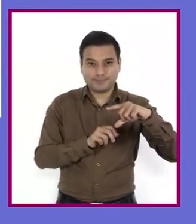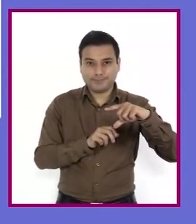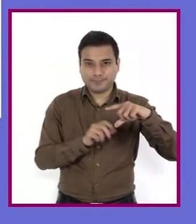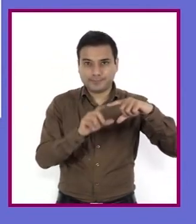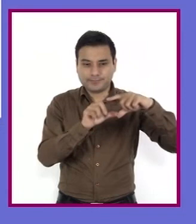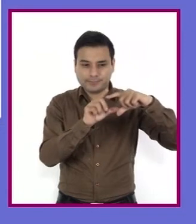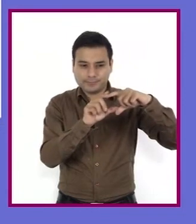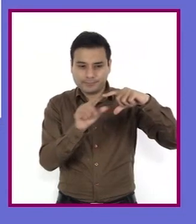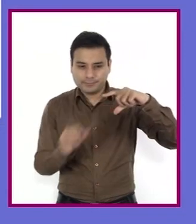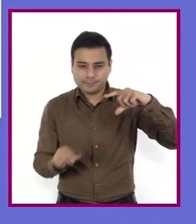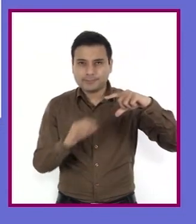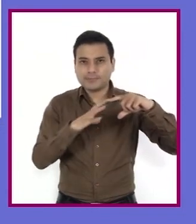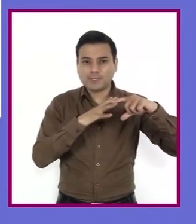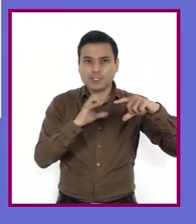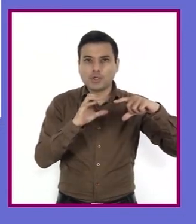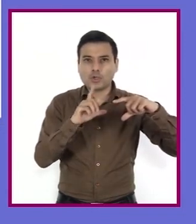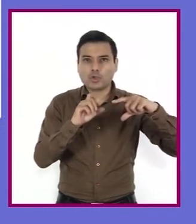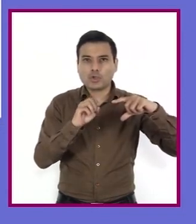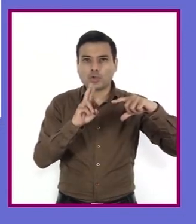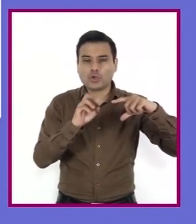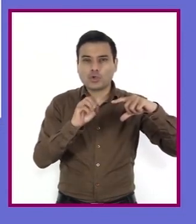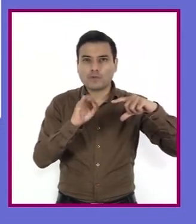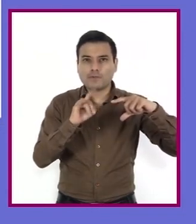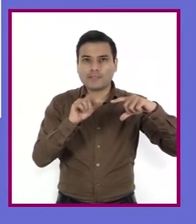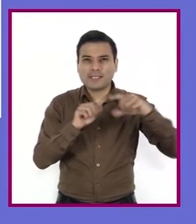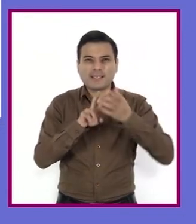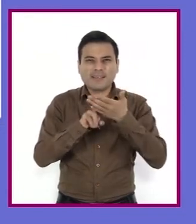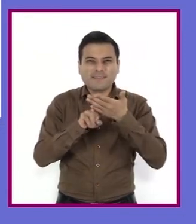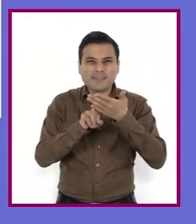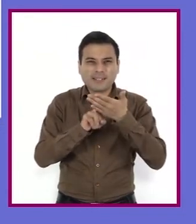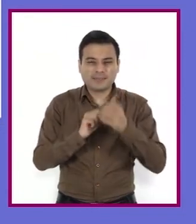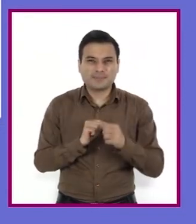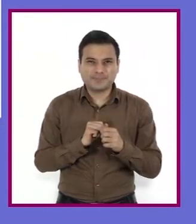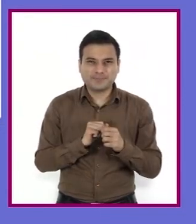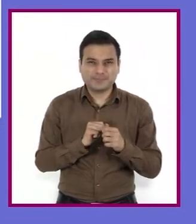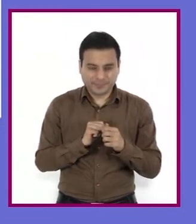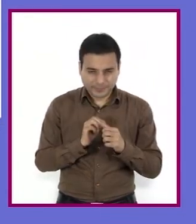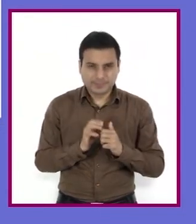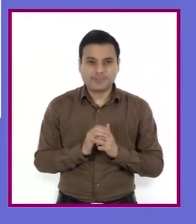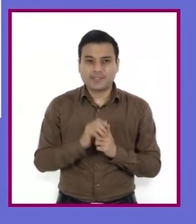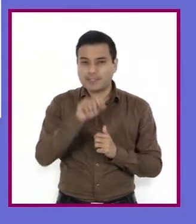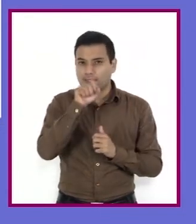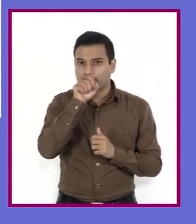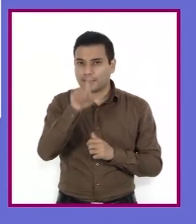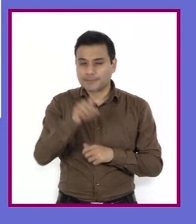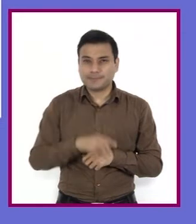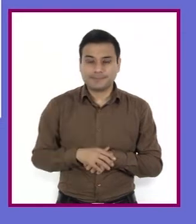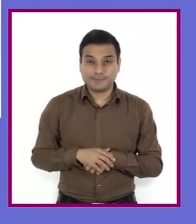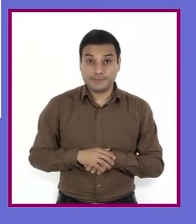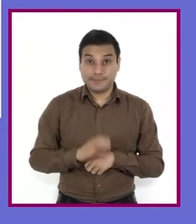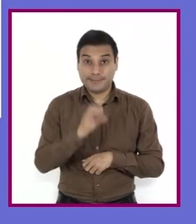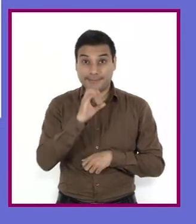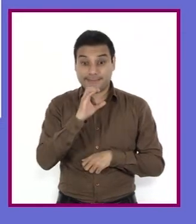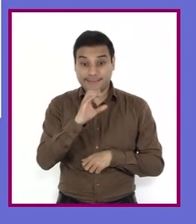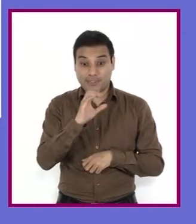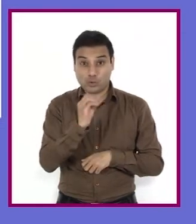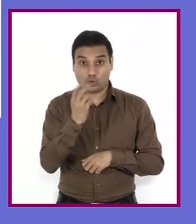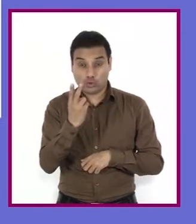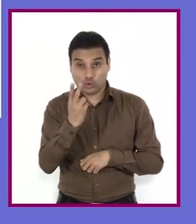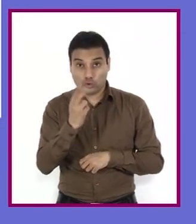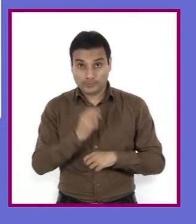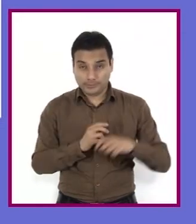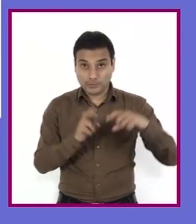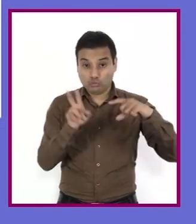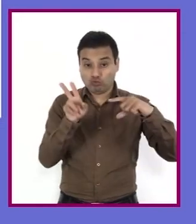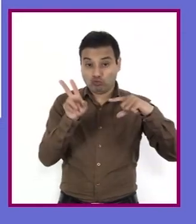que se encuentra en los cloroplastos de las células de las hojas. Asimismo, el dióxido de carbono de la atmósfera entra por los estomas a